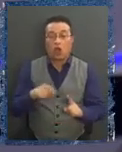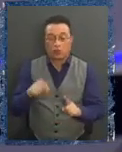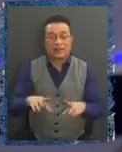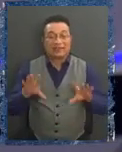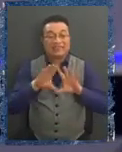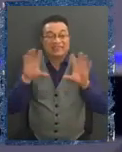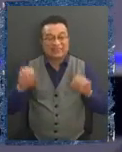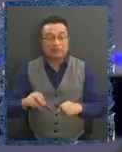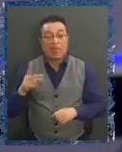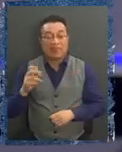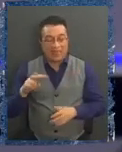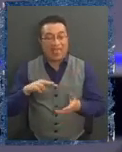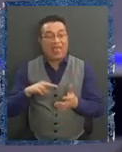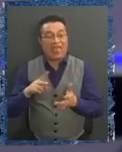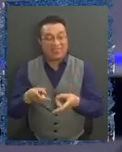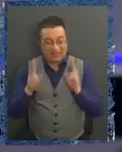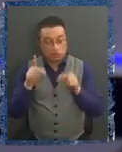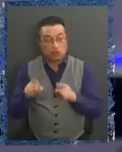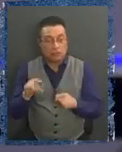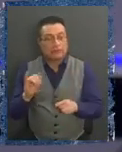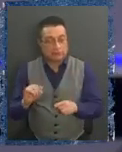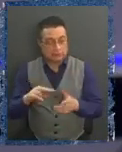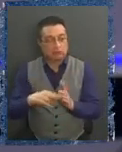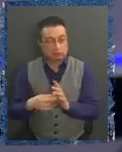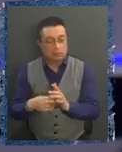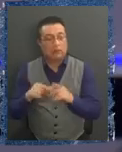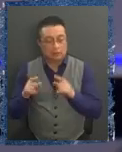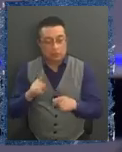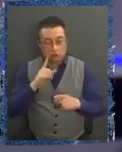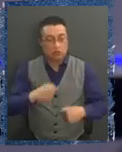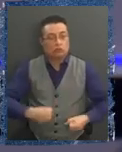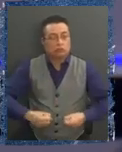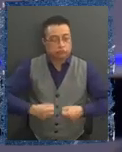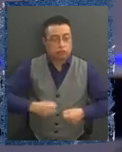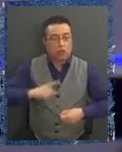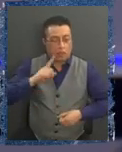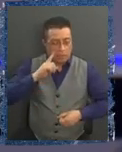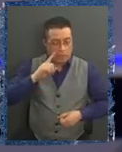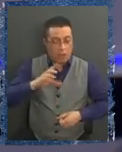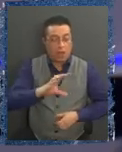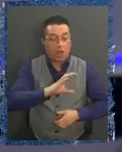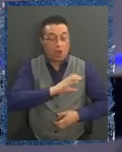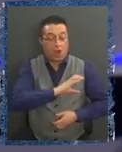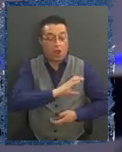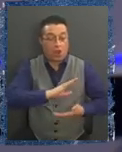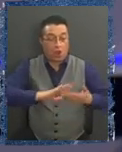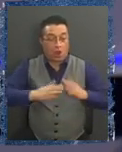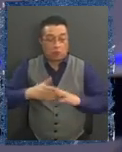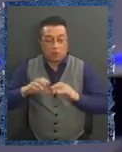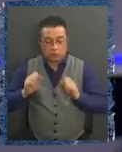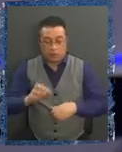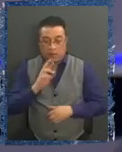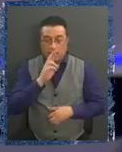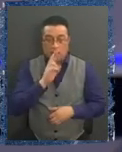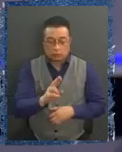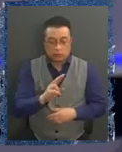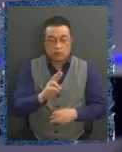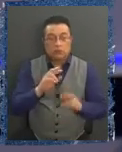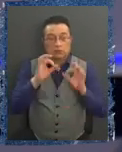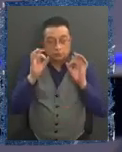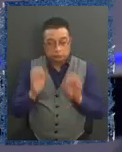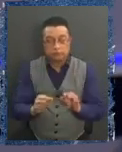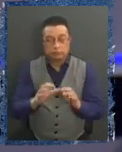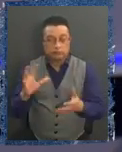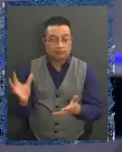de derechos y la capacidad que tiene la comunidad estatal de dar respuesta a la protección efectiva de esos